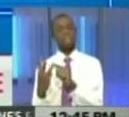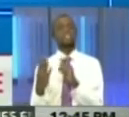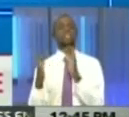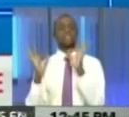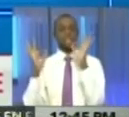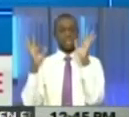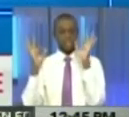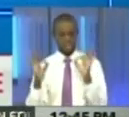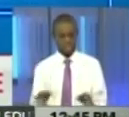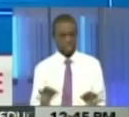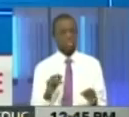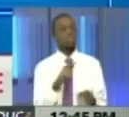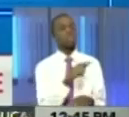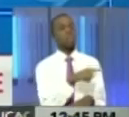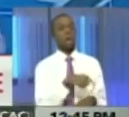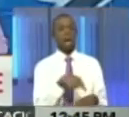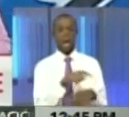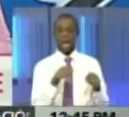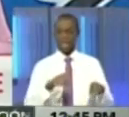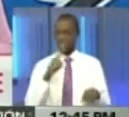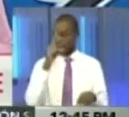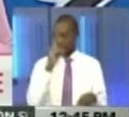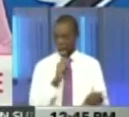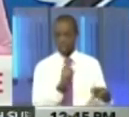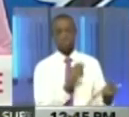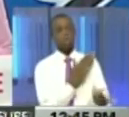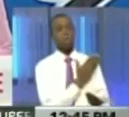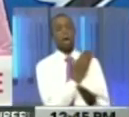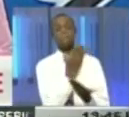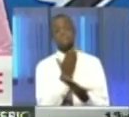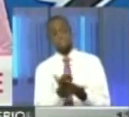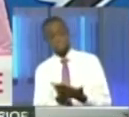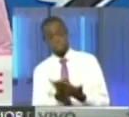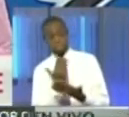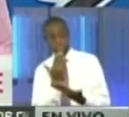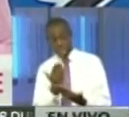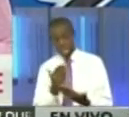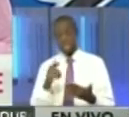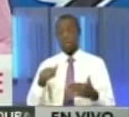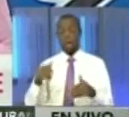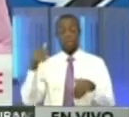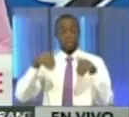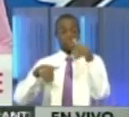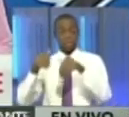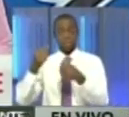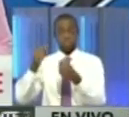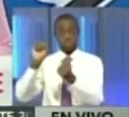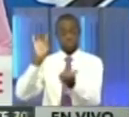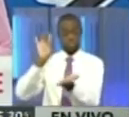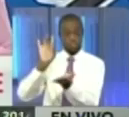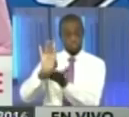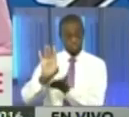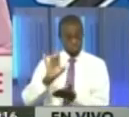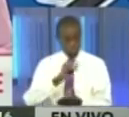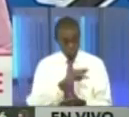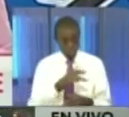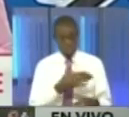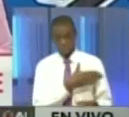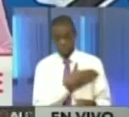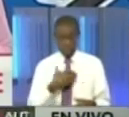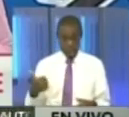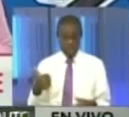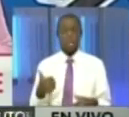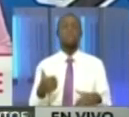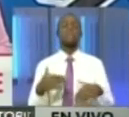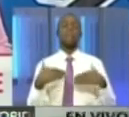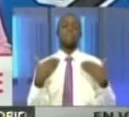del referendo hecha este año y cerraremos esta exposición con unas reflexiones